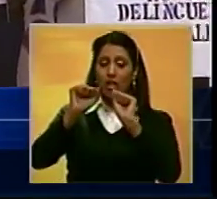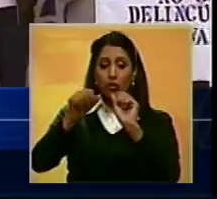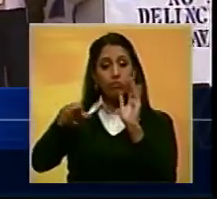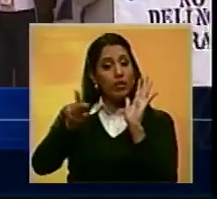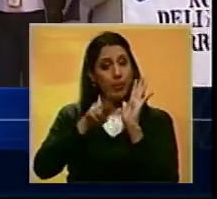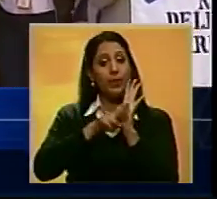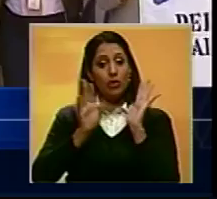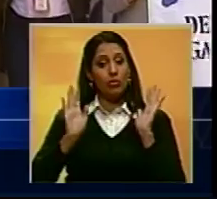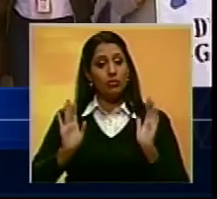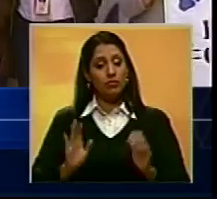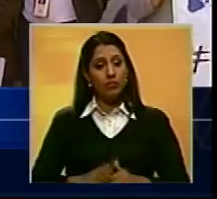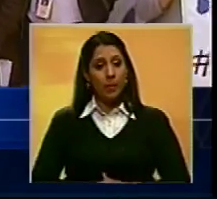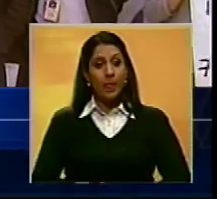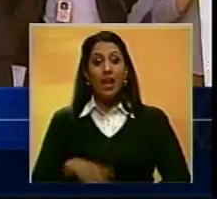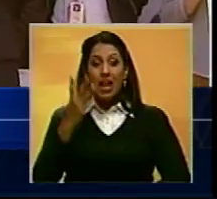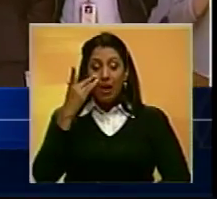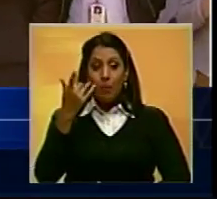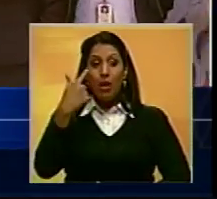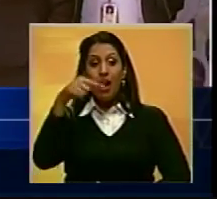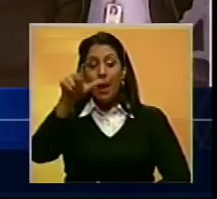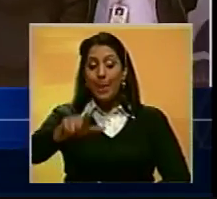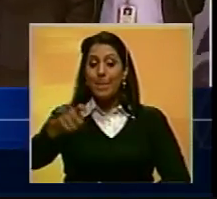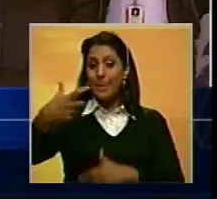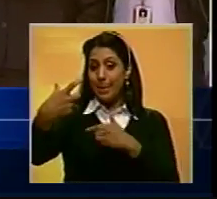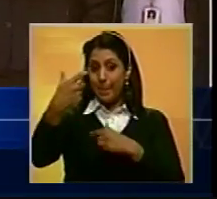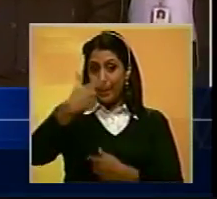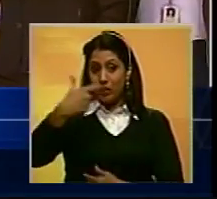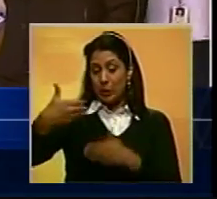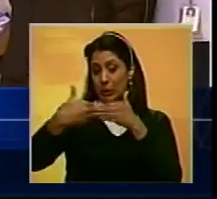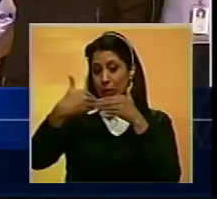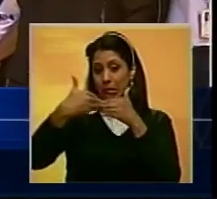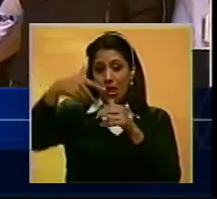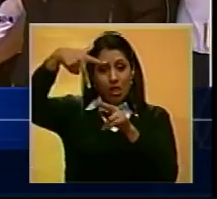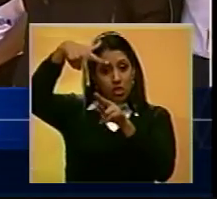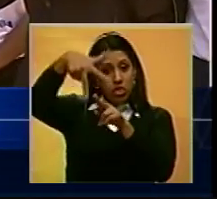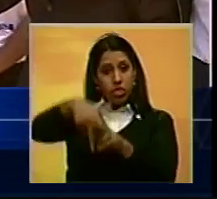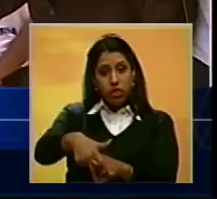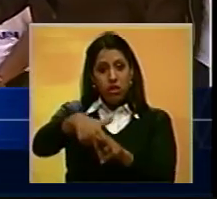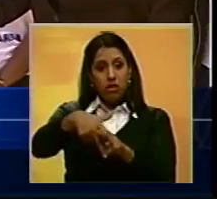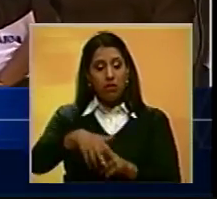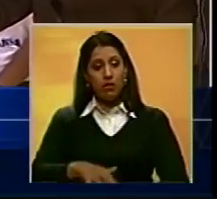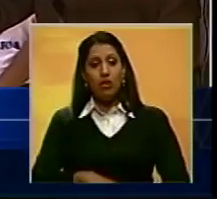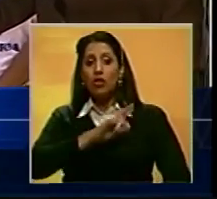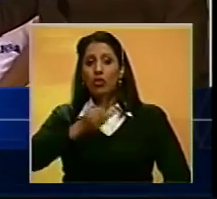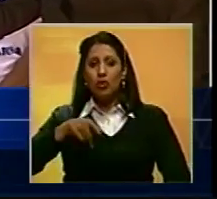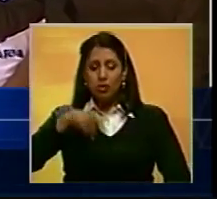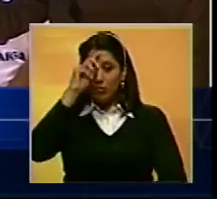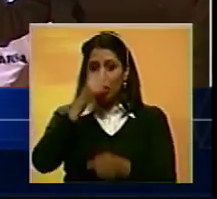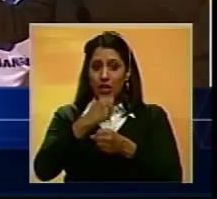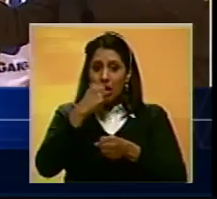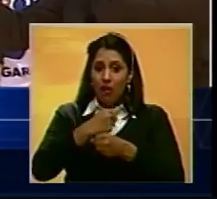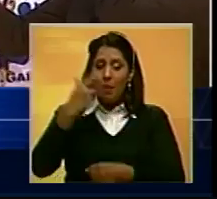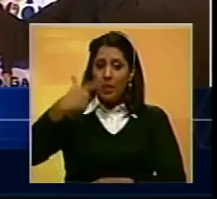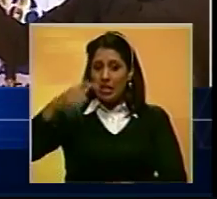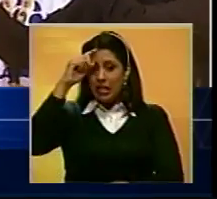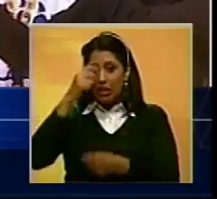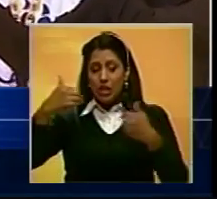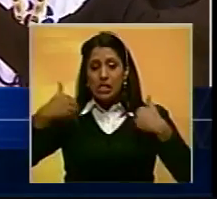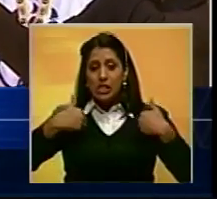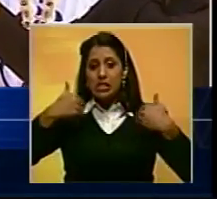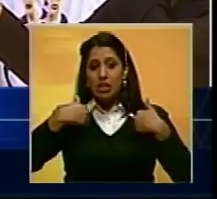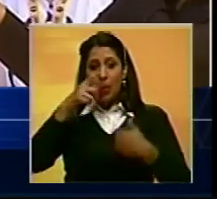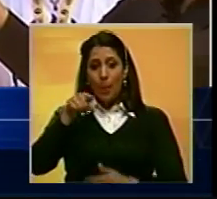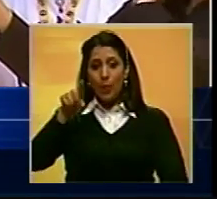repito, hacia la persecución y el hostigamiento que mis trabajadores y nuestros trabajadores aquí en